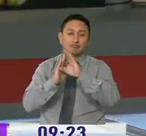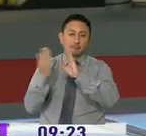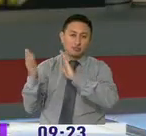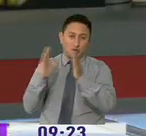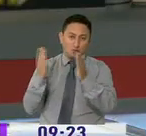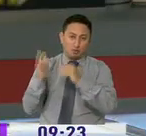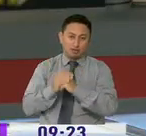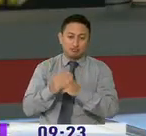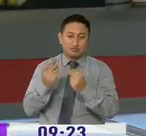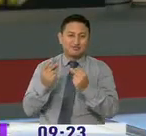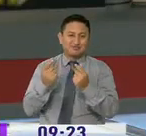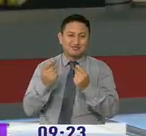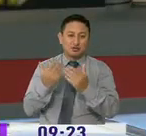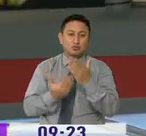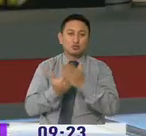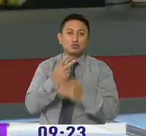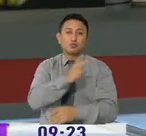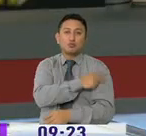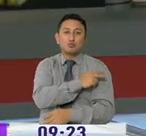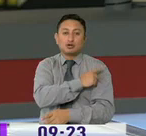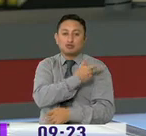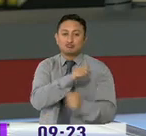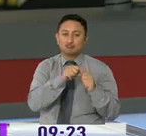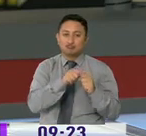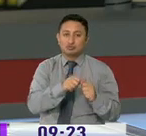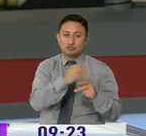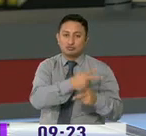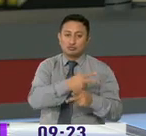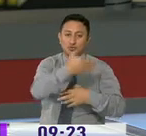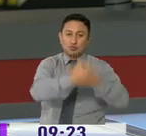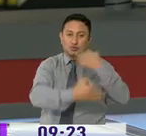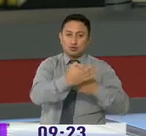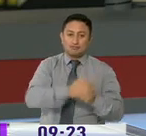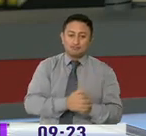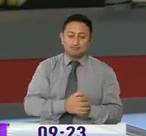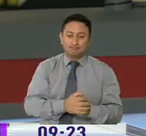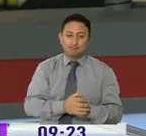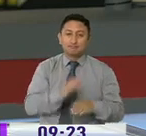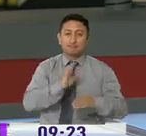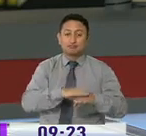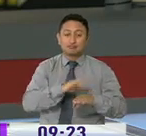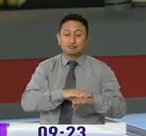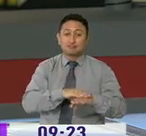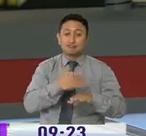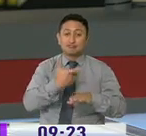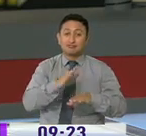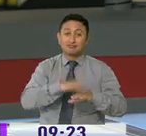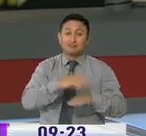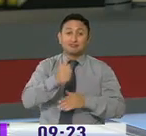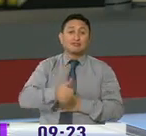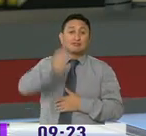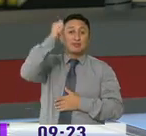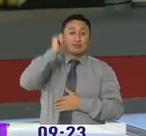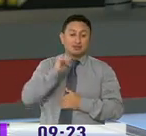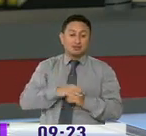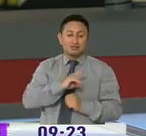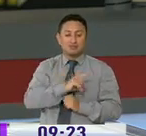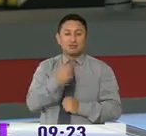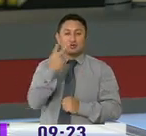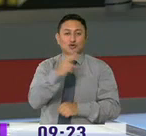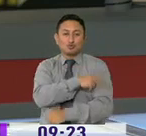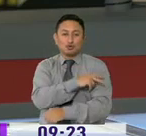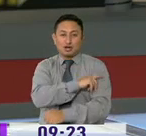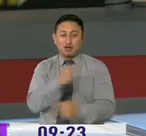Transitorio acelera la designación de los vocales definitivos del Consejo de la Judicatura. Esto en respuesta al